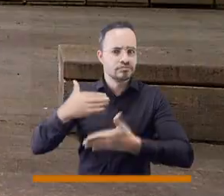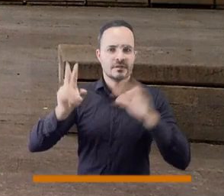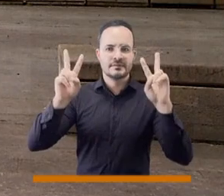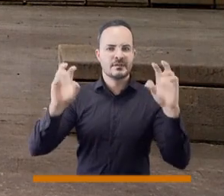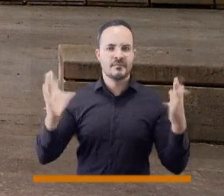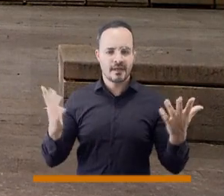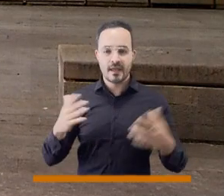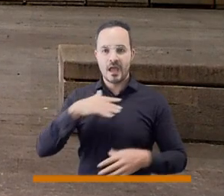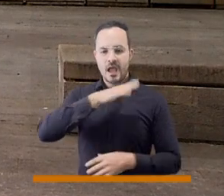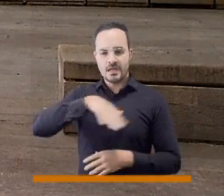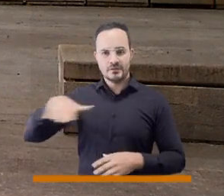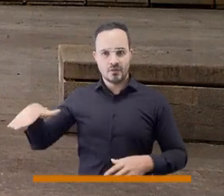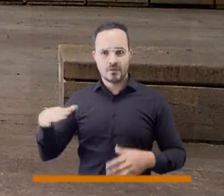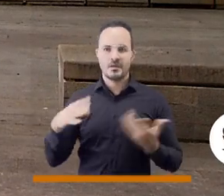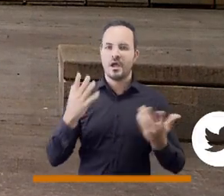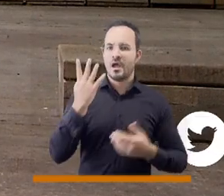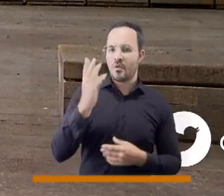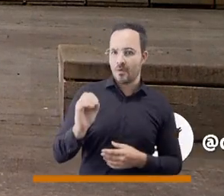agenda Antioquia